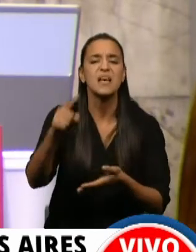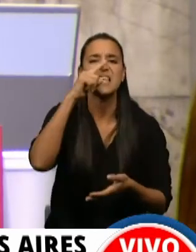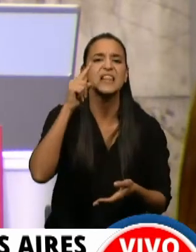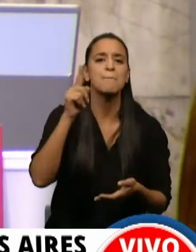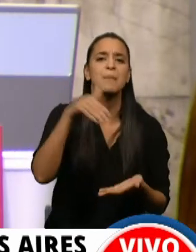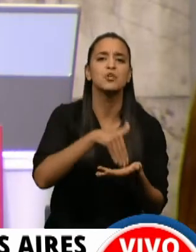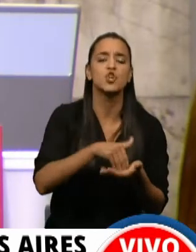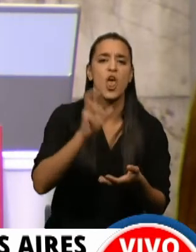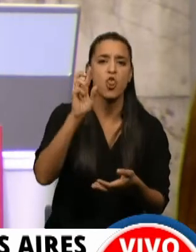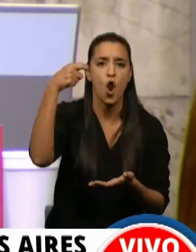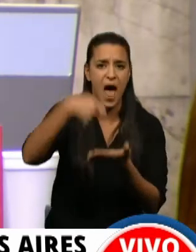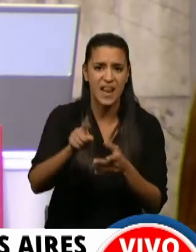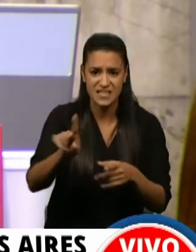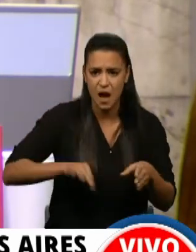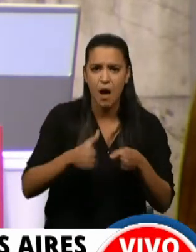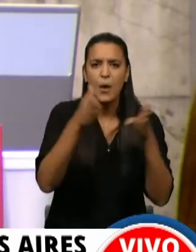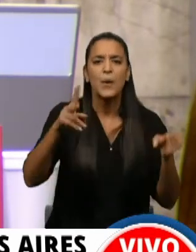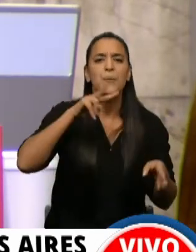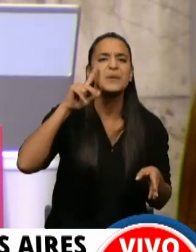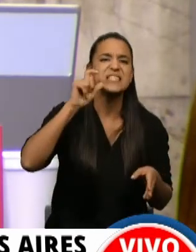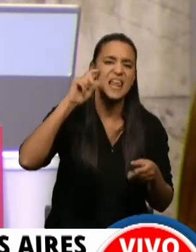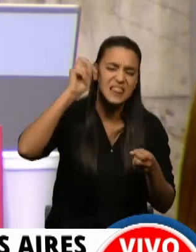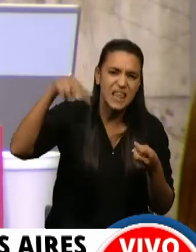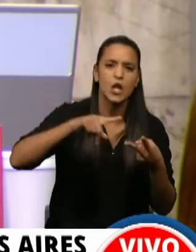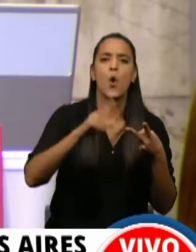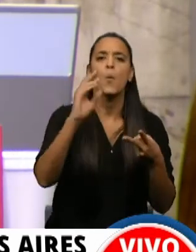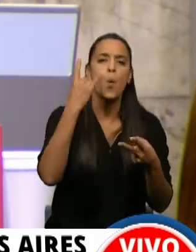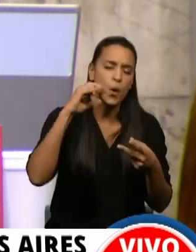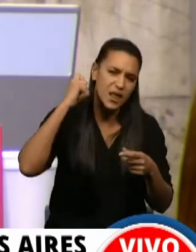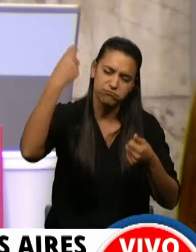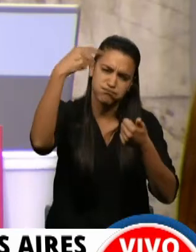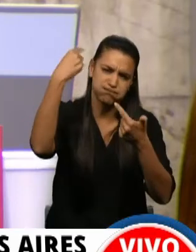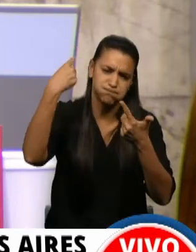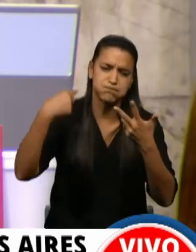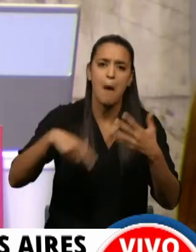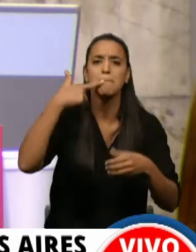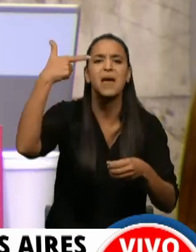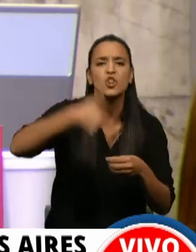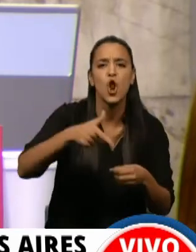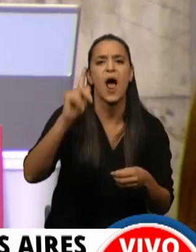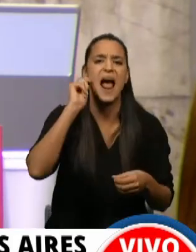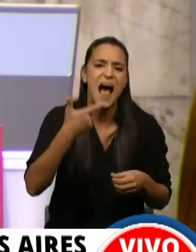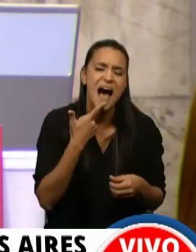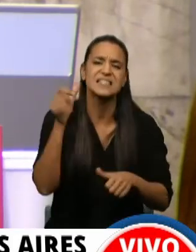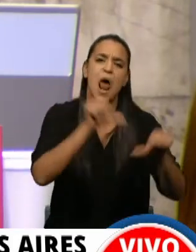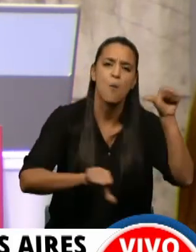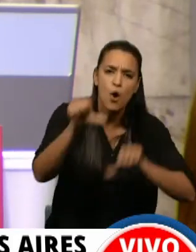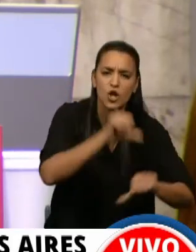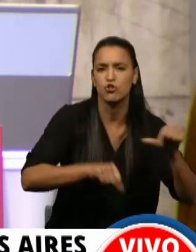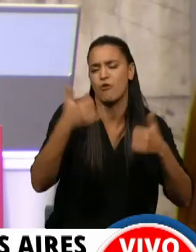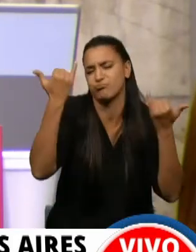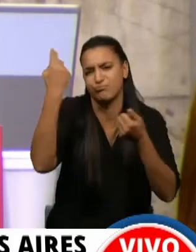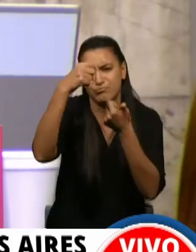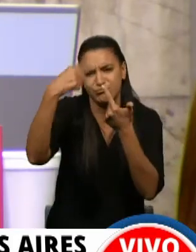de dólares en todos estos años. Estamos hablando de Vicentín, Cargill, Bunge, etcétera, etcétera. Las petroleras, las gasíferas, los laboratorios terratenientes,